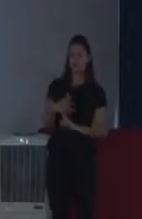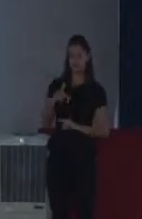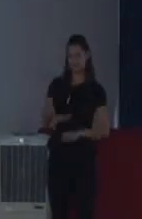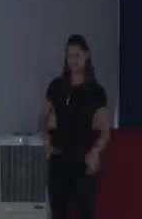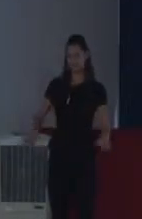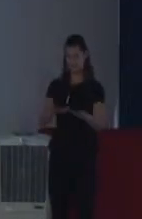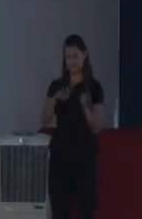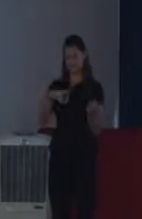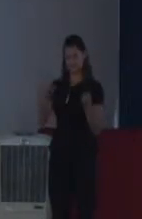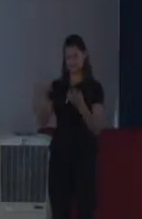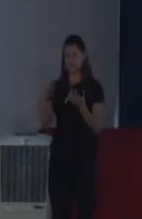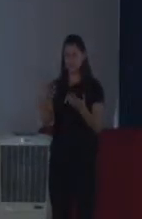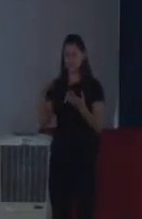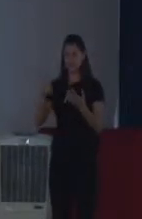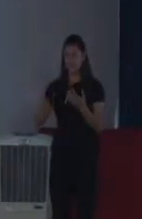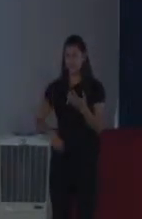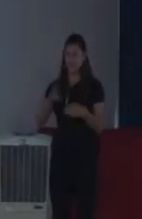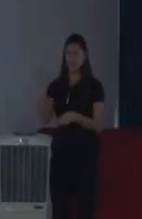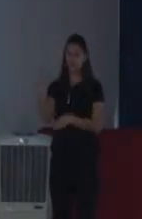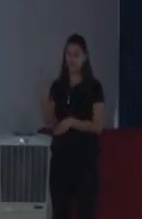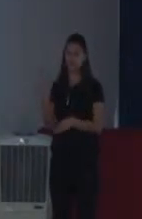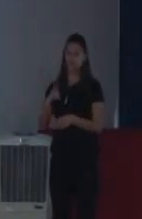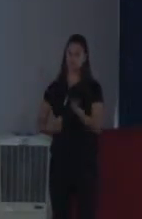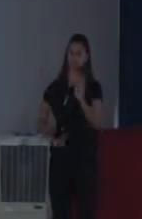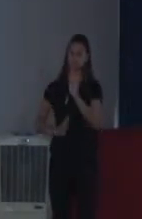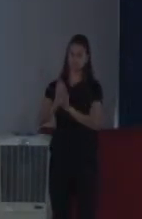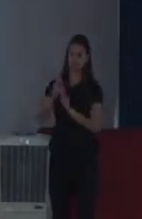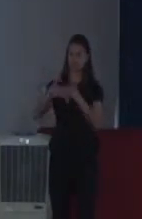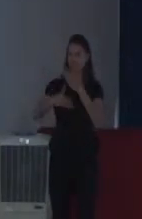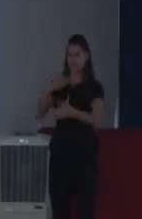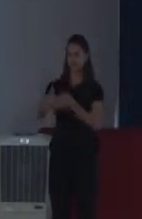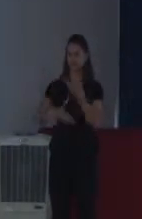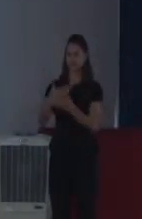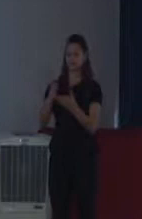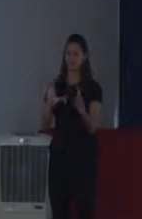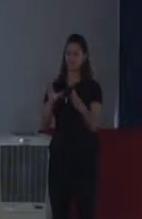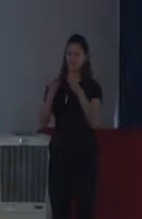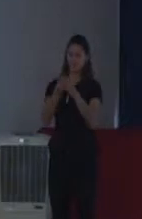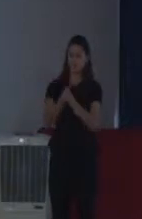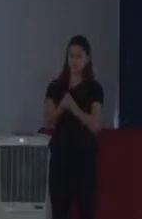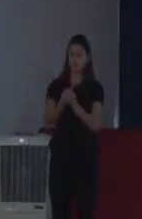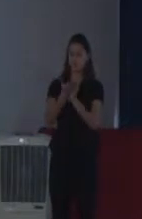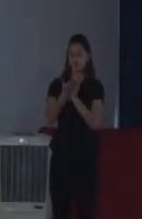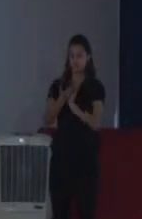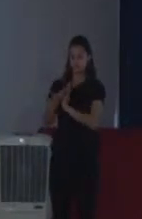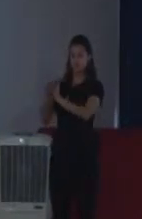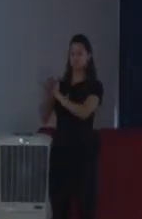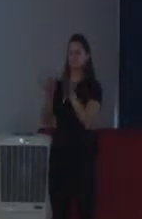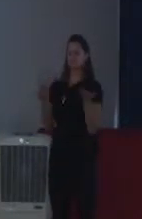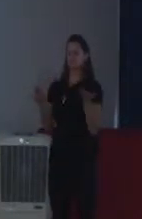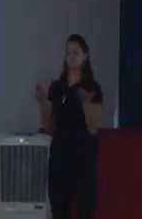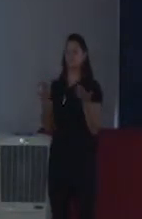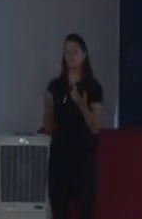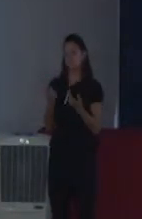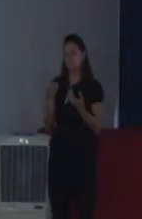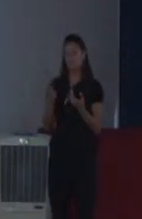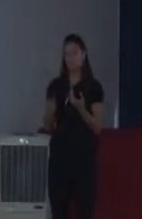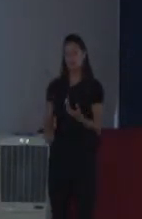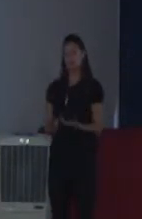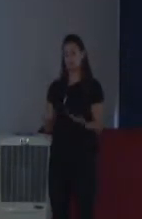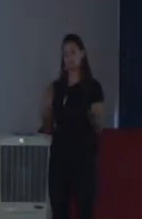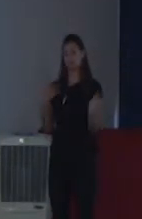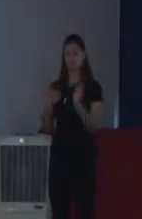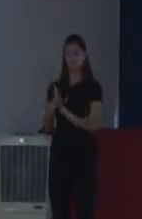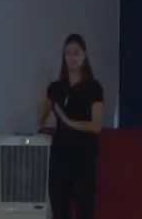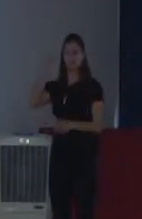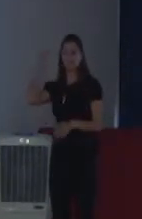avanzando importantemente en los procesos de inclusión educativa. Bueno, hacen falta muchísimas cosas. Yo les